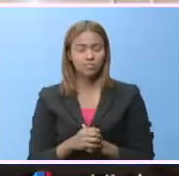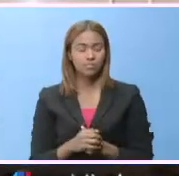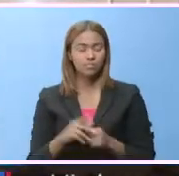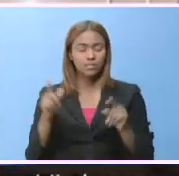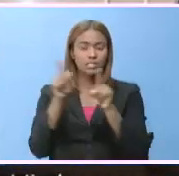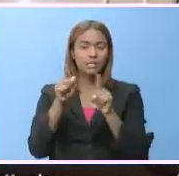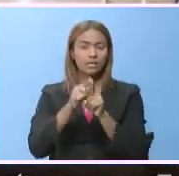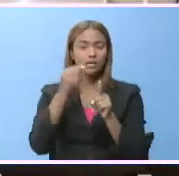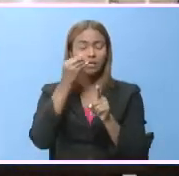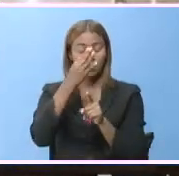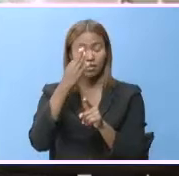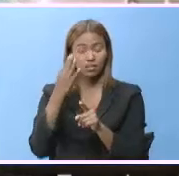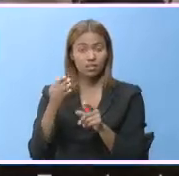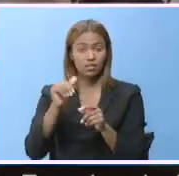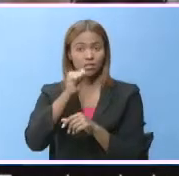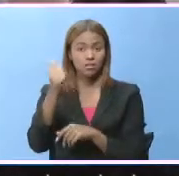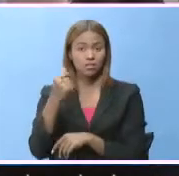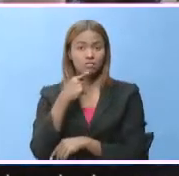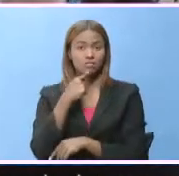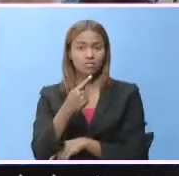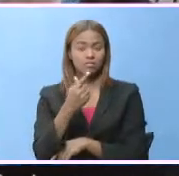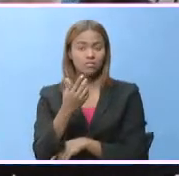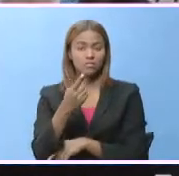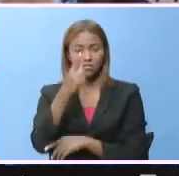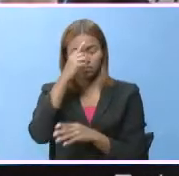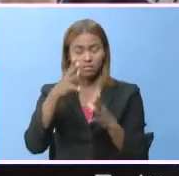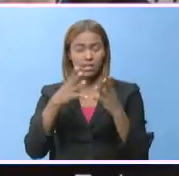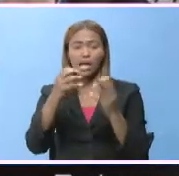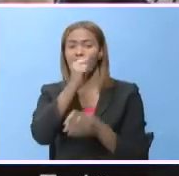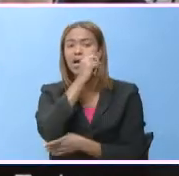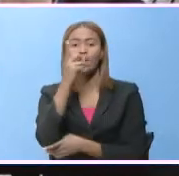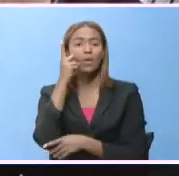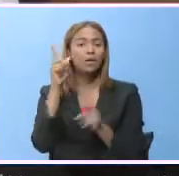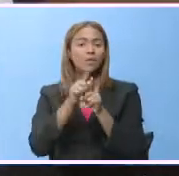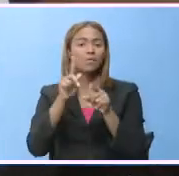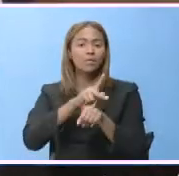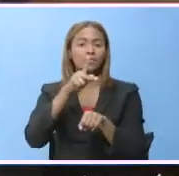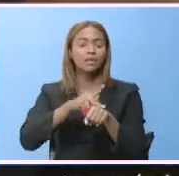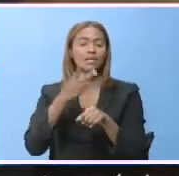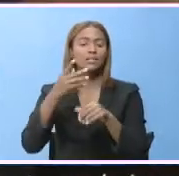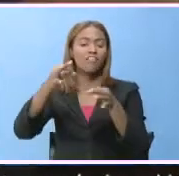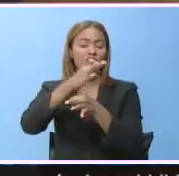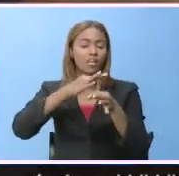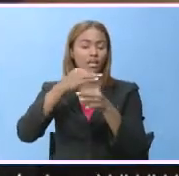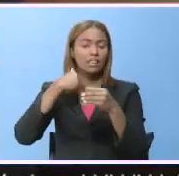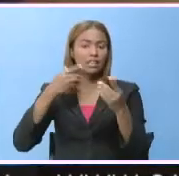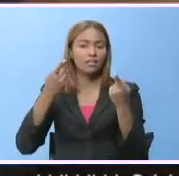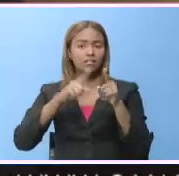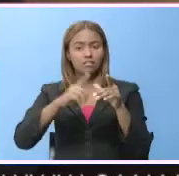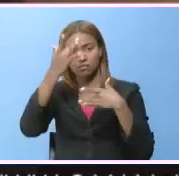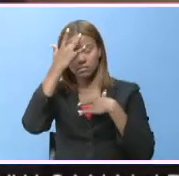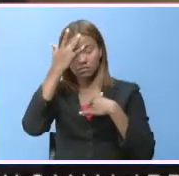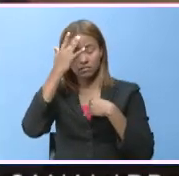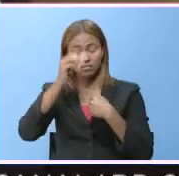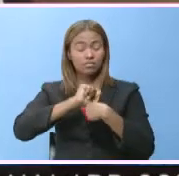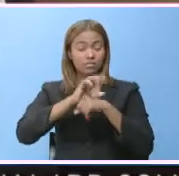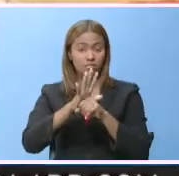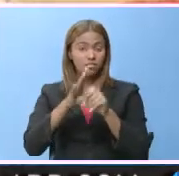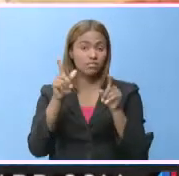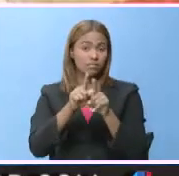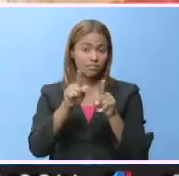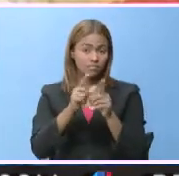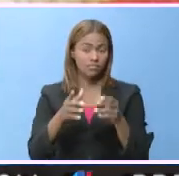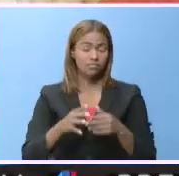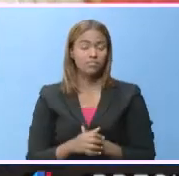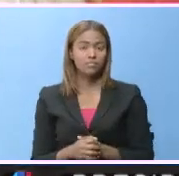Unión Panamericana, otros centros educativos del Gran Santo Domingo y la provincia de Duarte han reportado casos sospechosos de COVID-19.